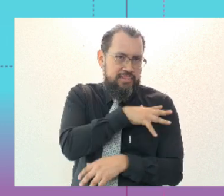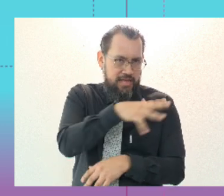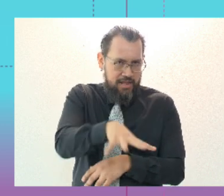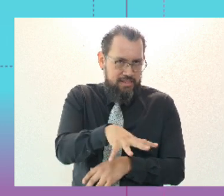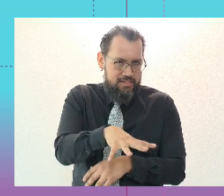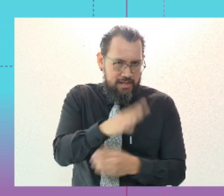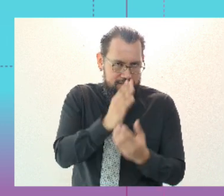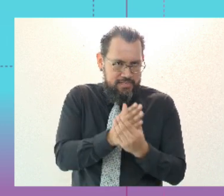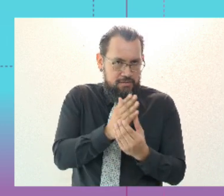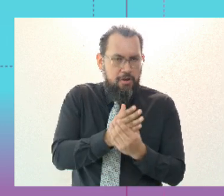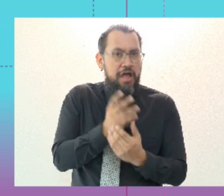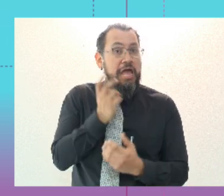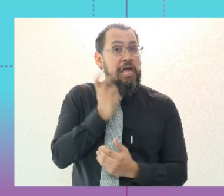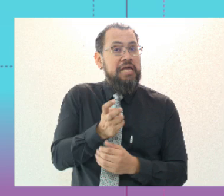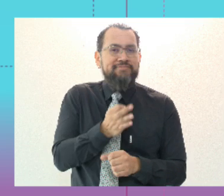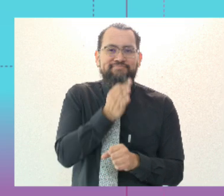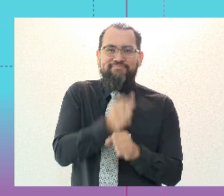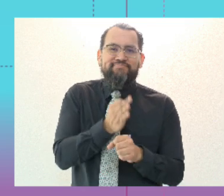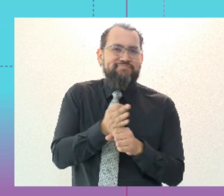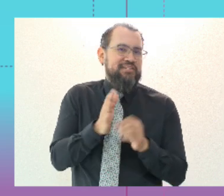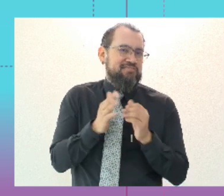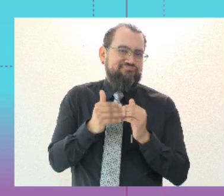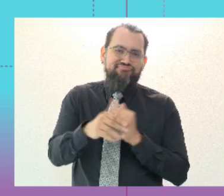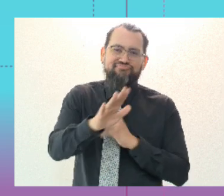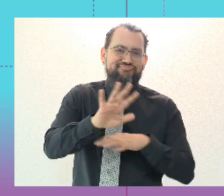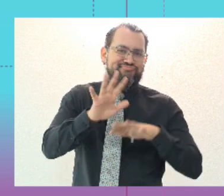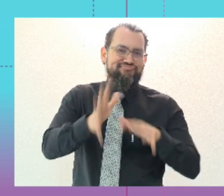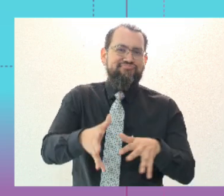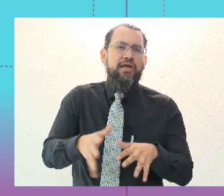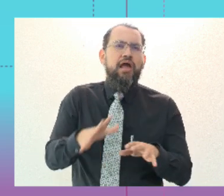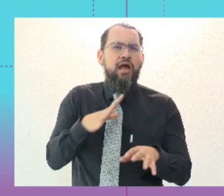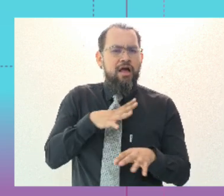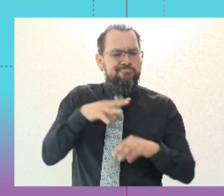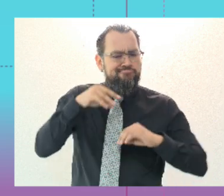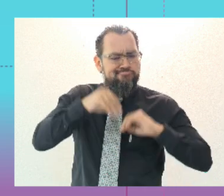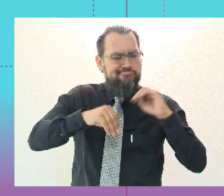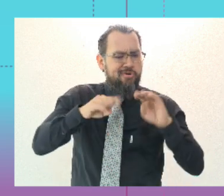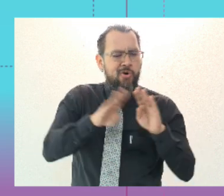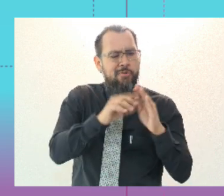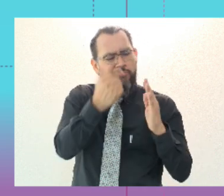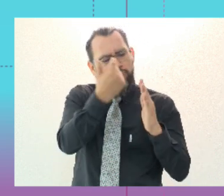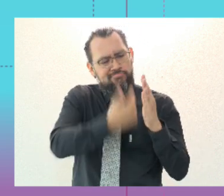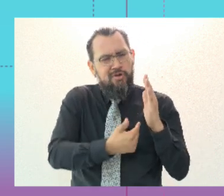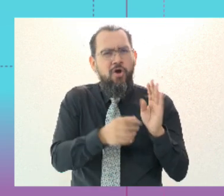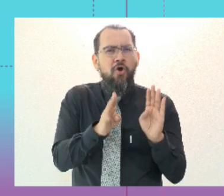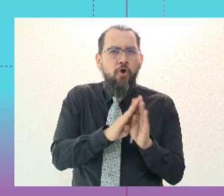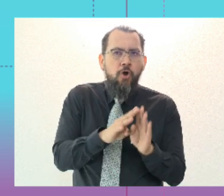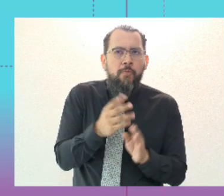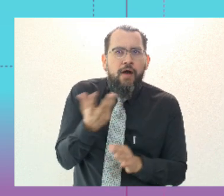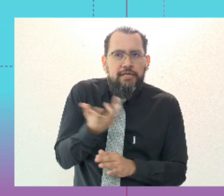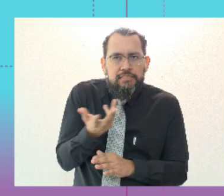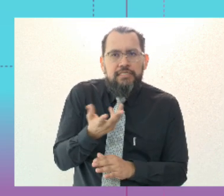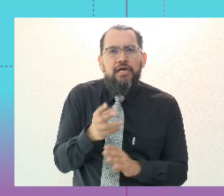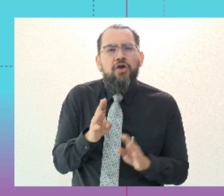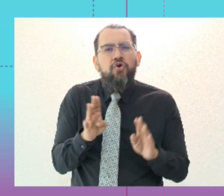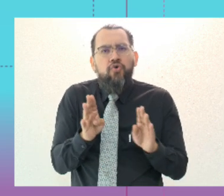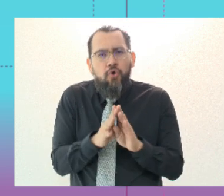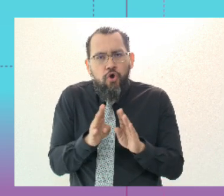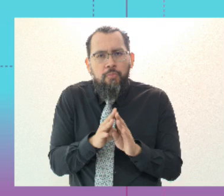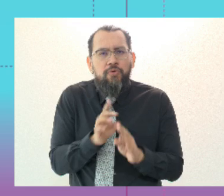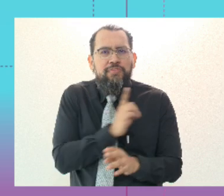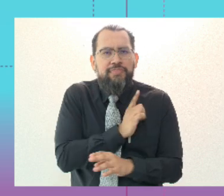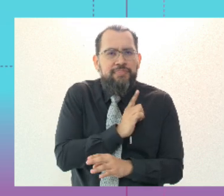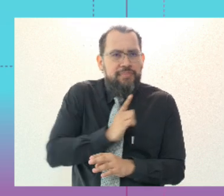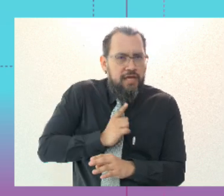archivos, que es la que ya nos da una referencia muchísimo más definida de qué es lo que tenemos que hacer y cómo tenemos que